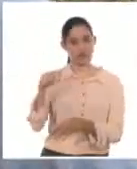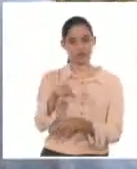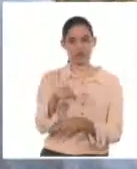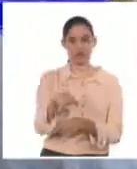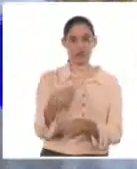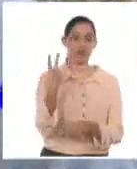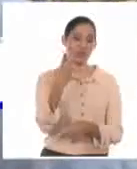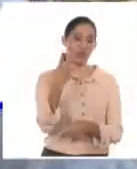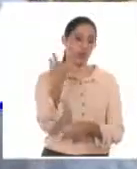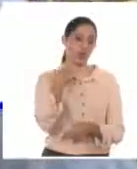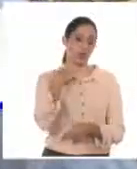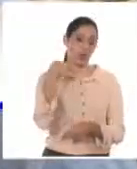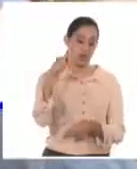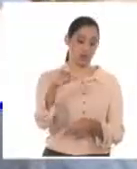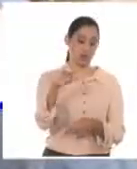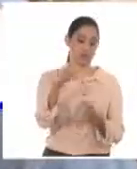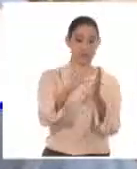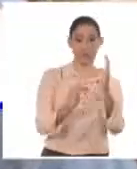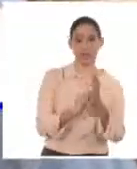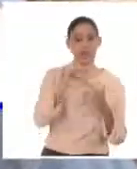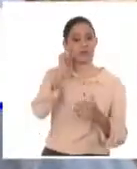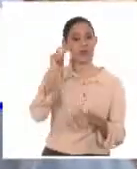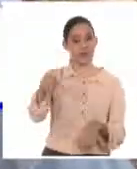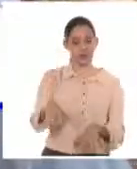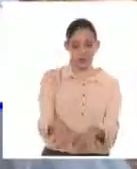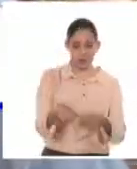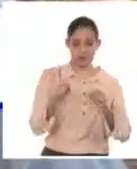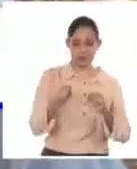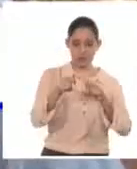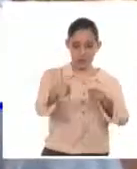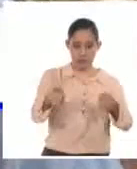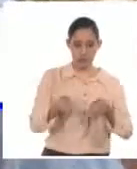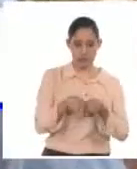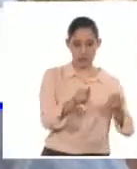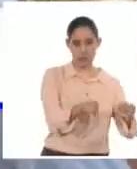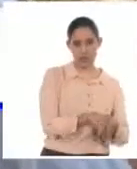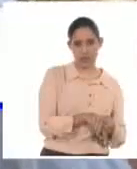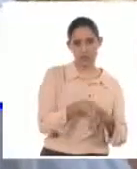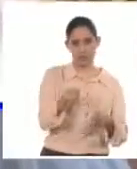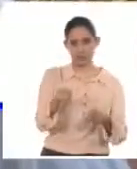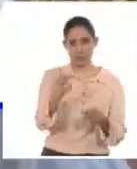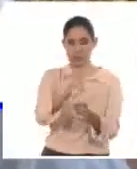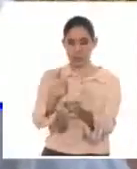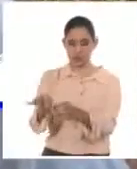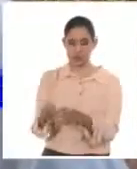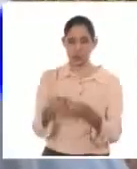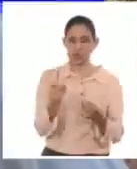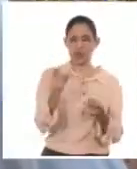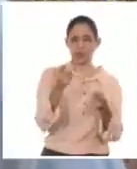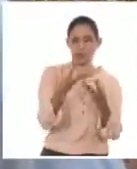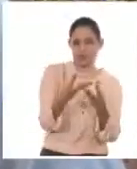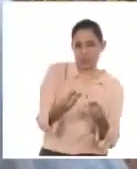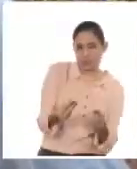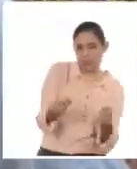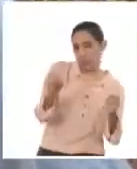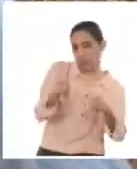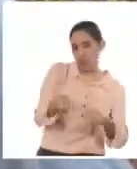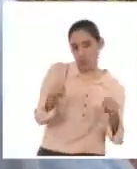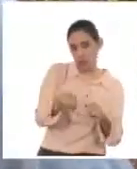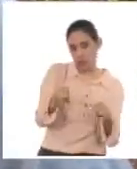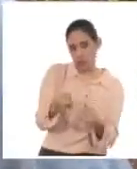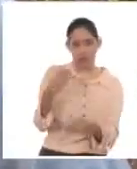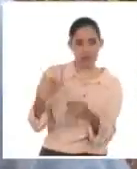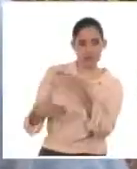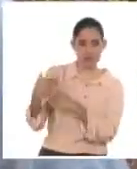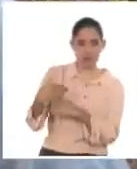febrero, recogimos esta estructura. Estaba un poco deteriorada porque también había pasado un huracán